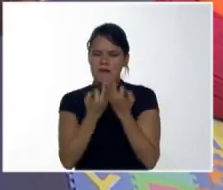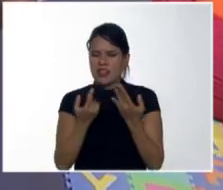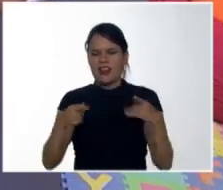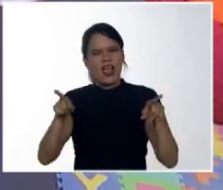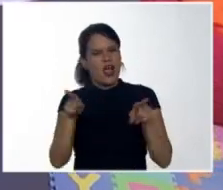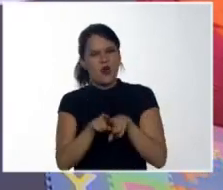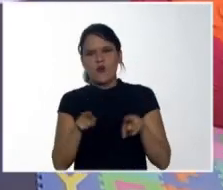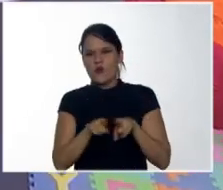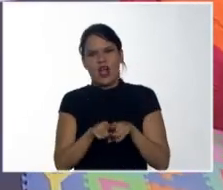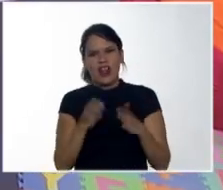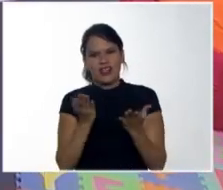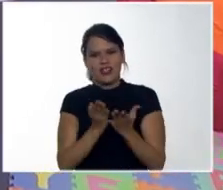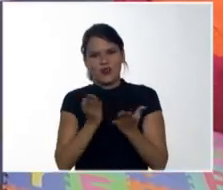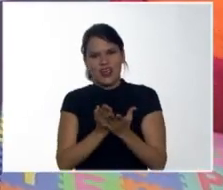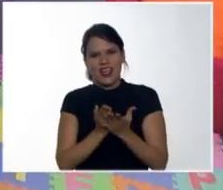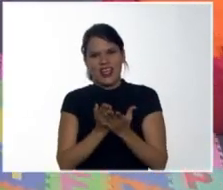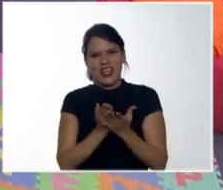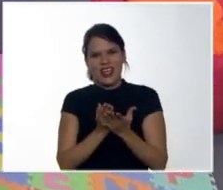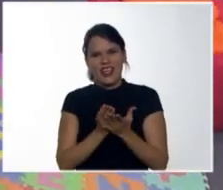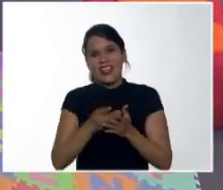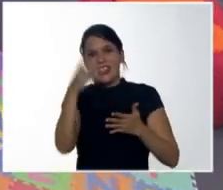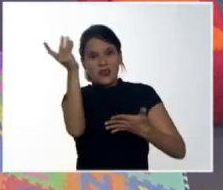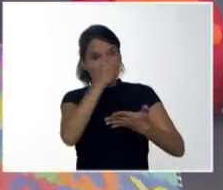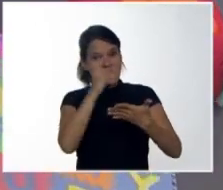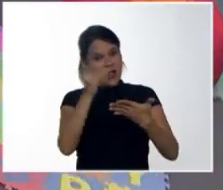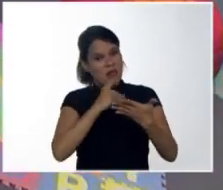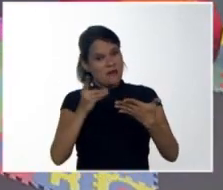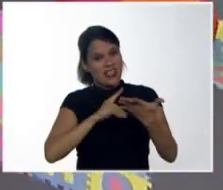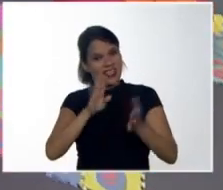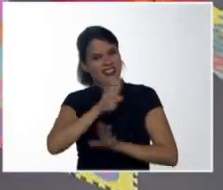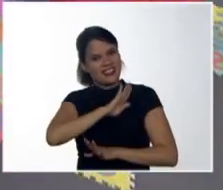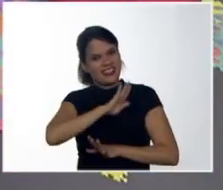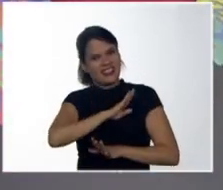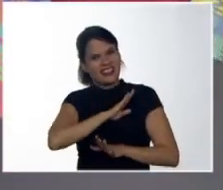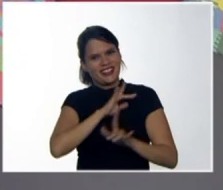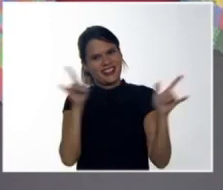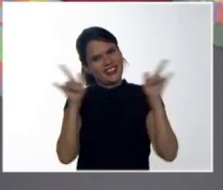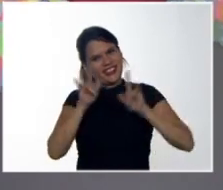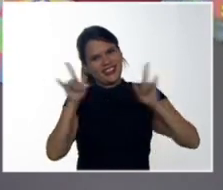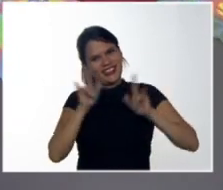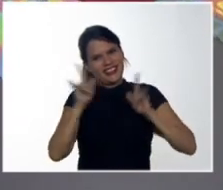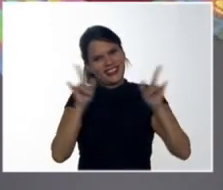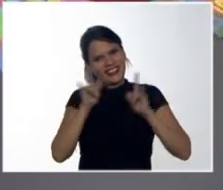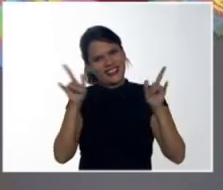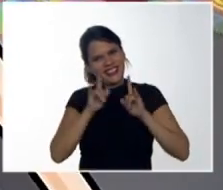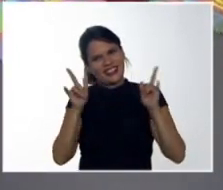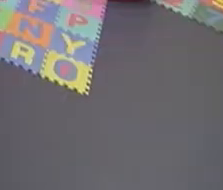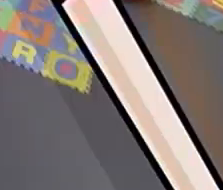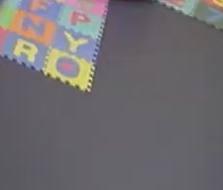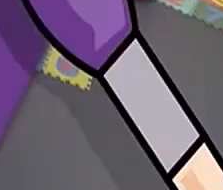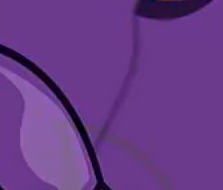Cada Familia, una Escuela. ¡Dibújame! ¡Hasta mañana!